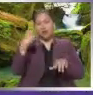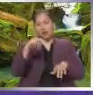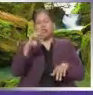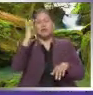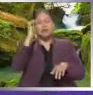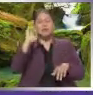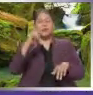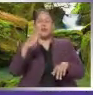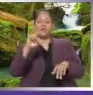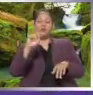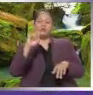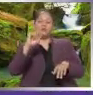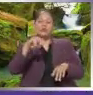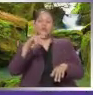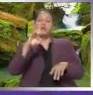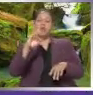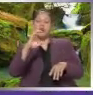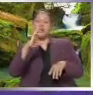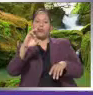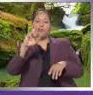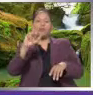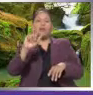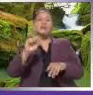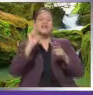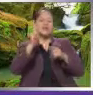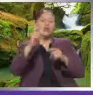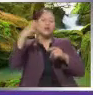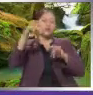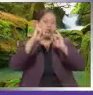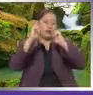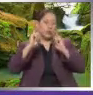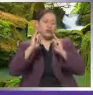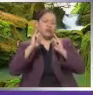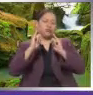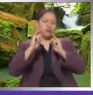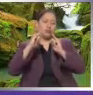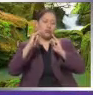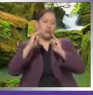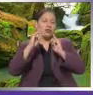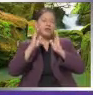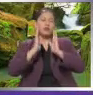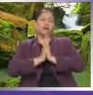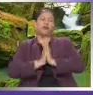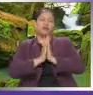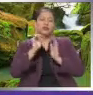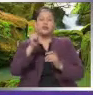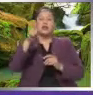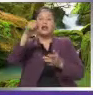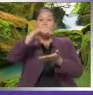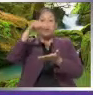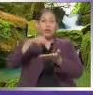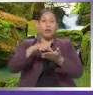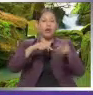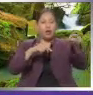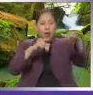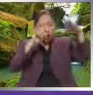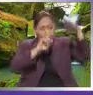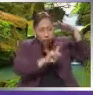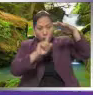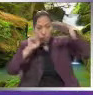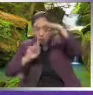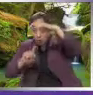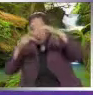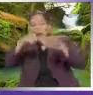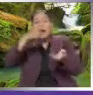las Cuevas, en honor al santo patrono del lugar y en honor a que ese lugar está lleno de cuevas que